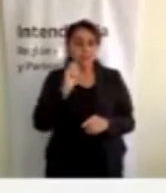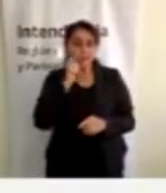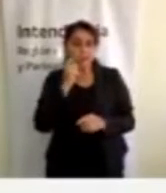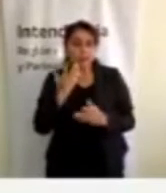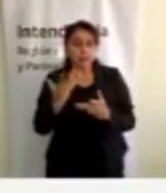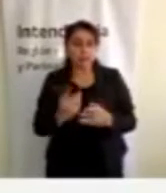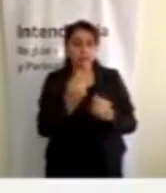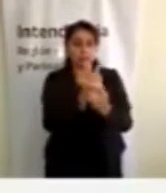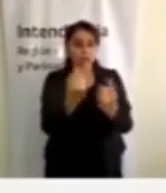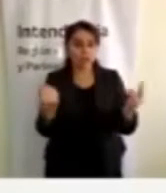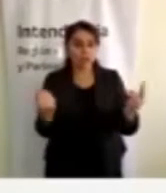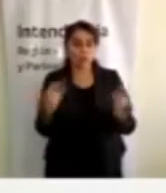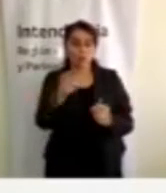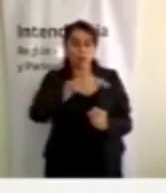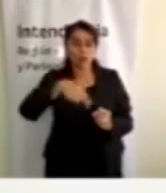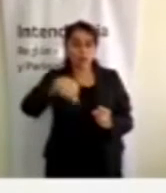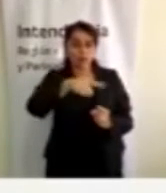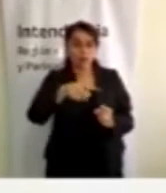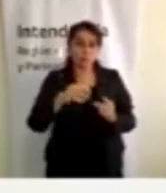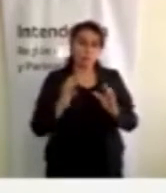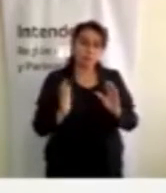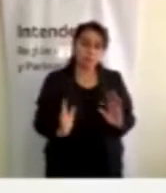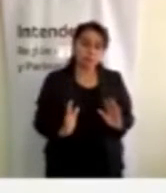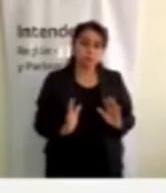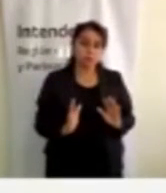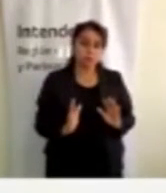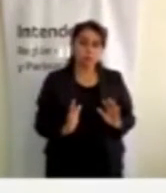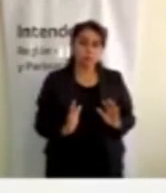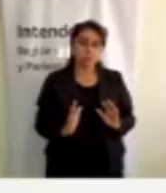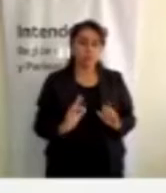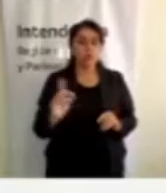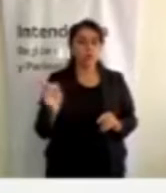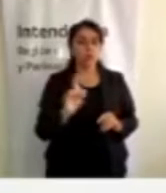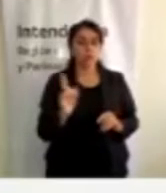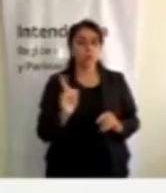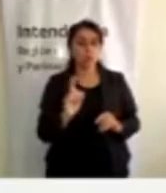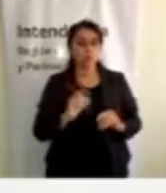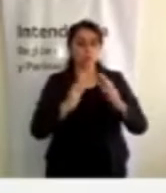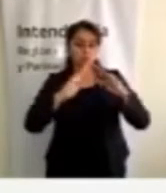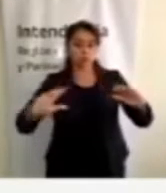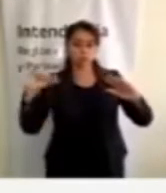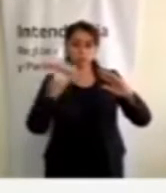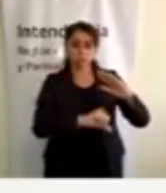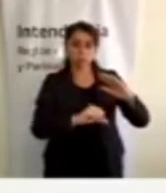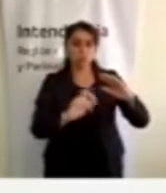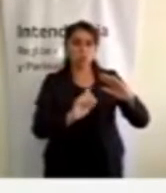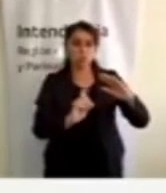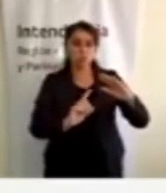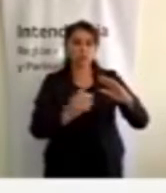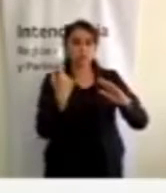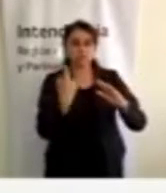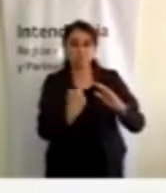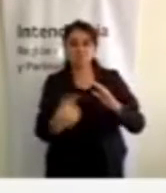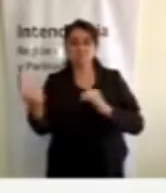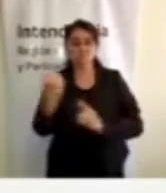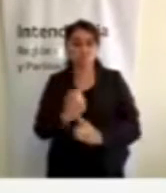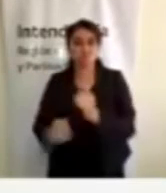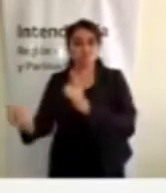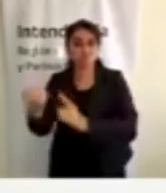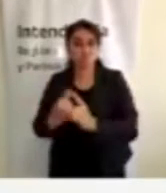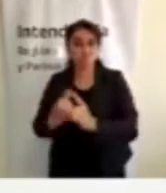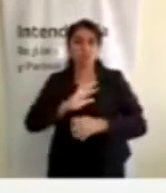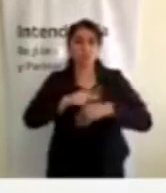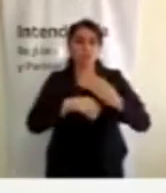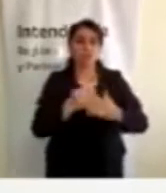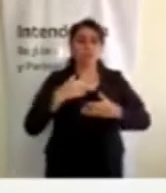que cada uno de esos casos activos, si no mantiene la cuarentena de manera efectiva,